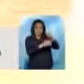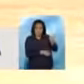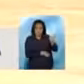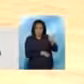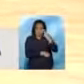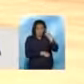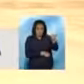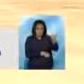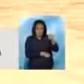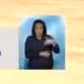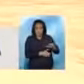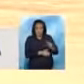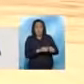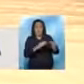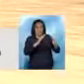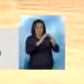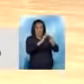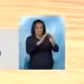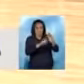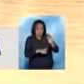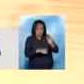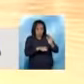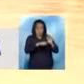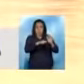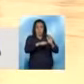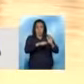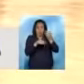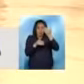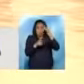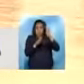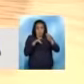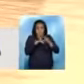tapó más de la mitad. No sabemos cómo está el interior.